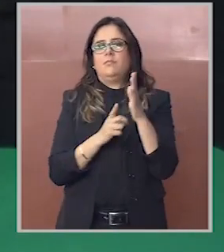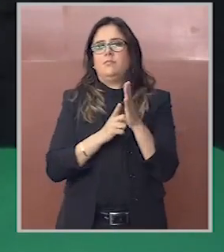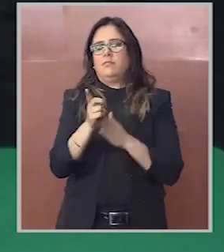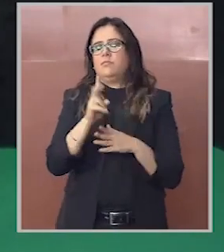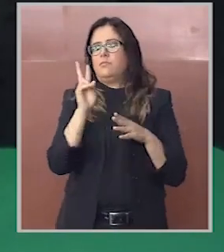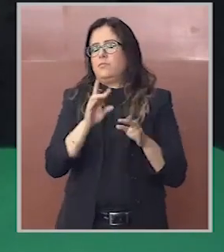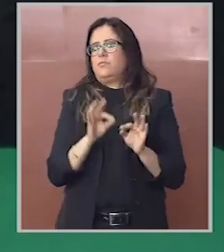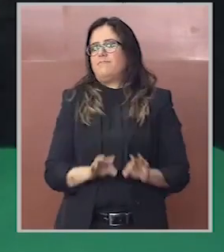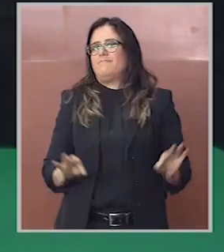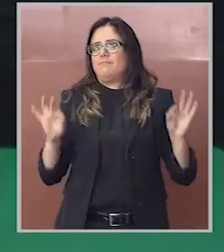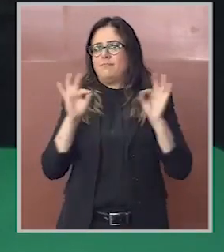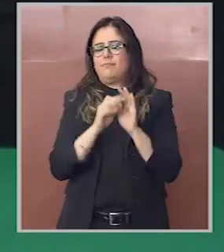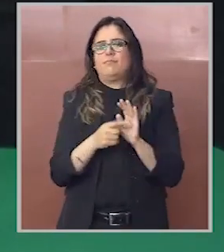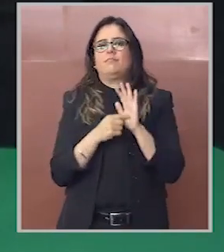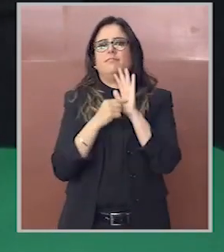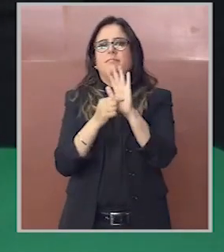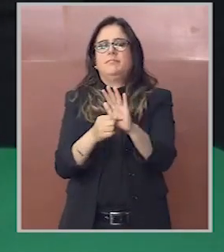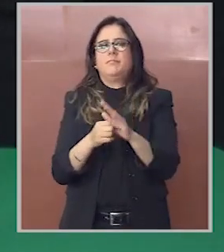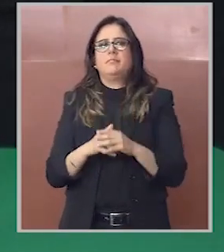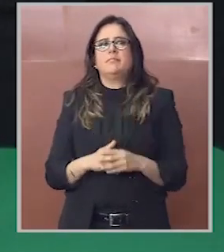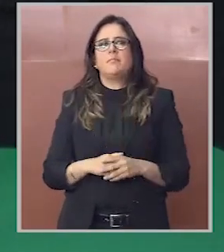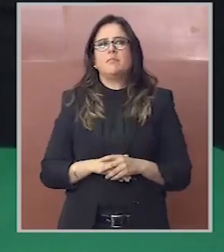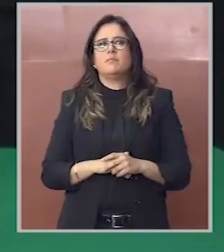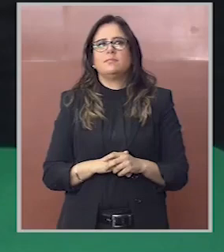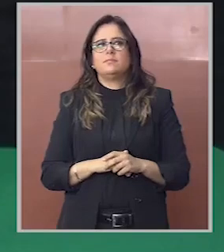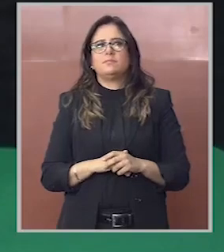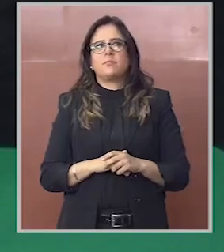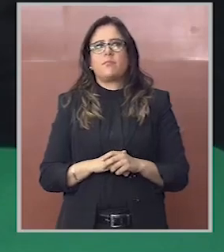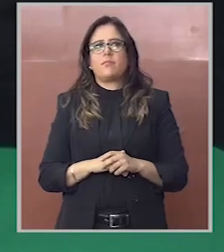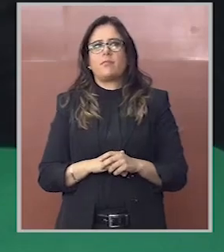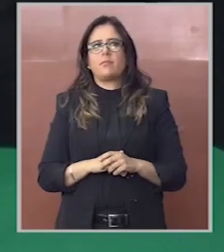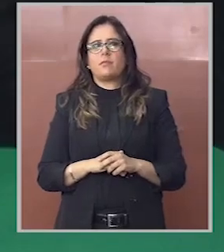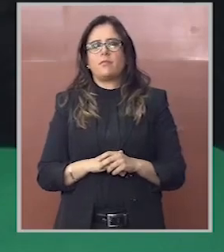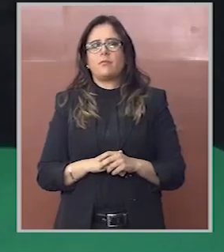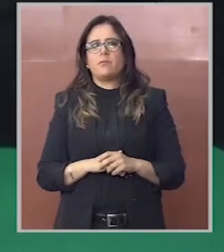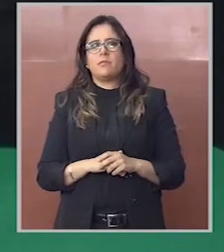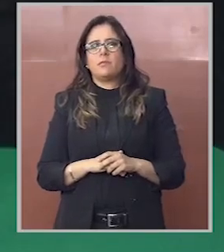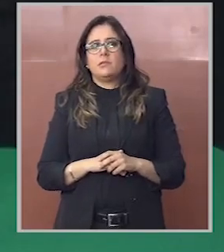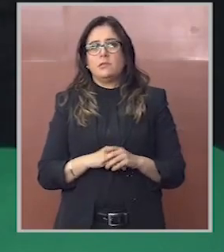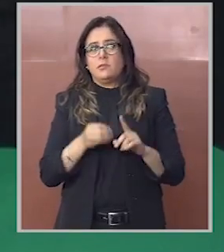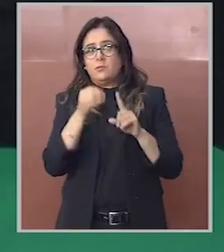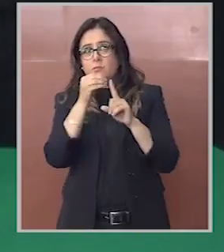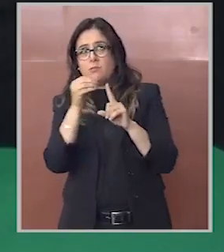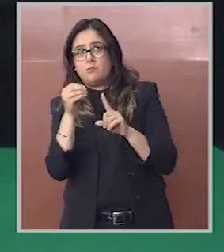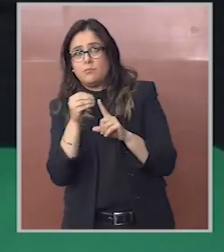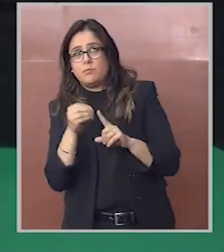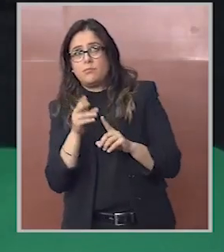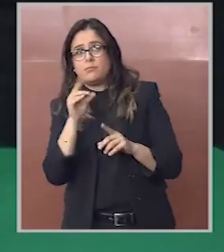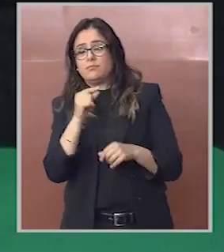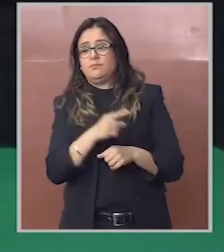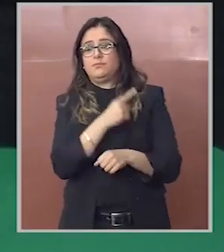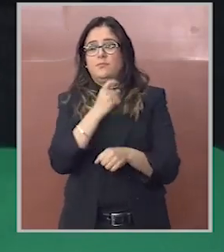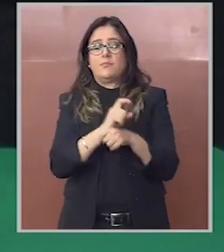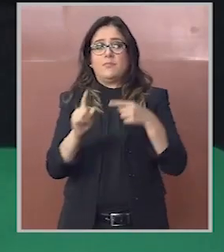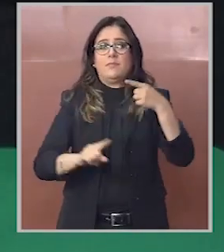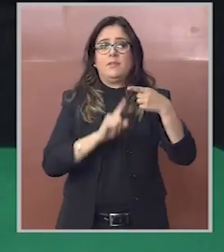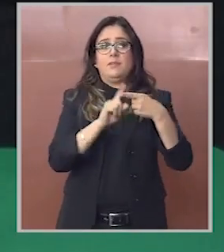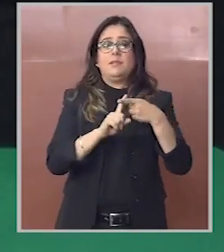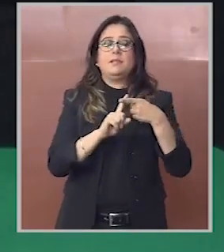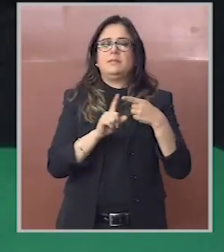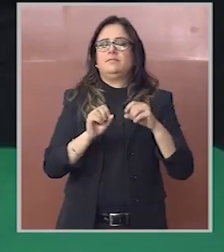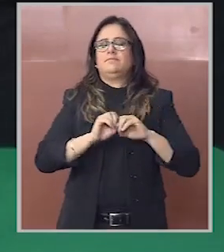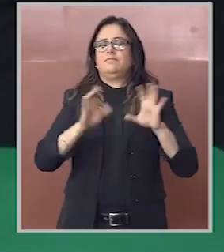no no sé si es el orden pero creo que esos son el primero el de la identidad cultural o sea el poder